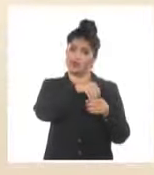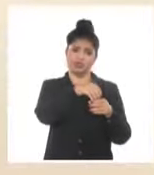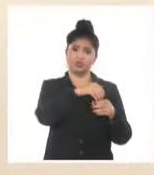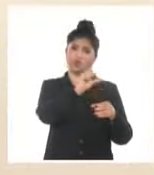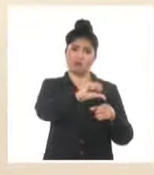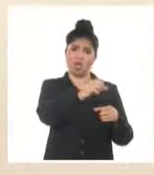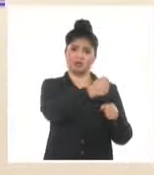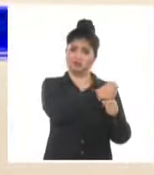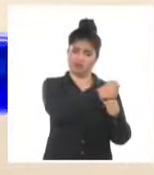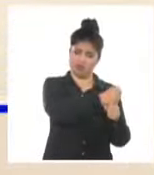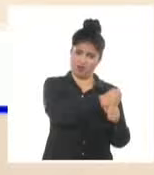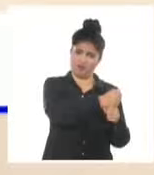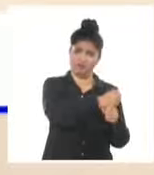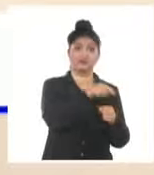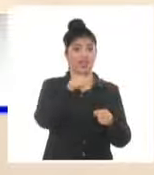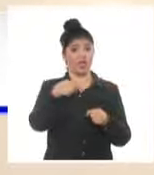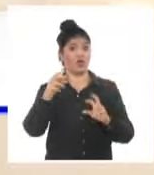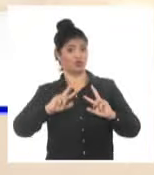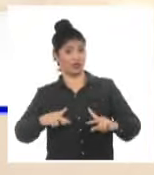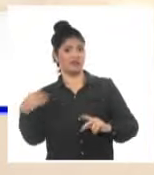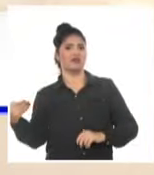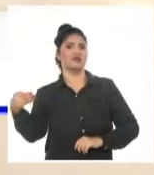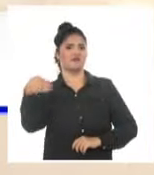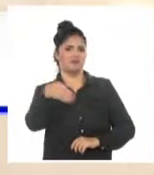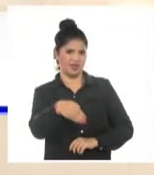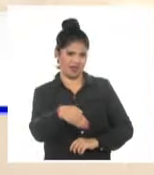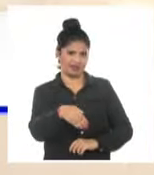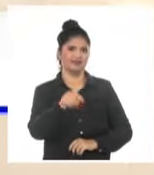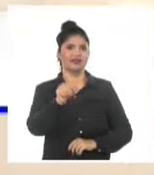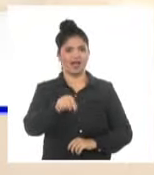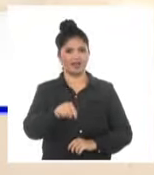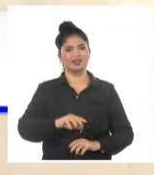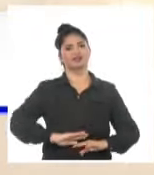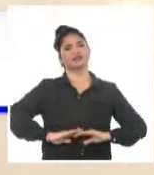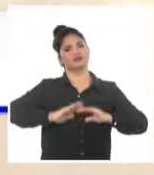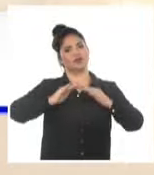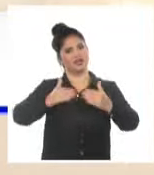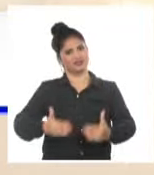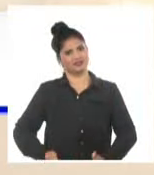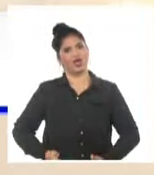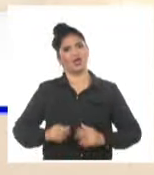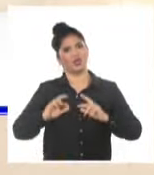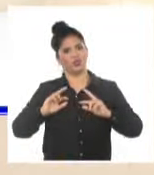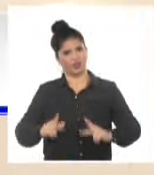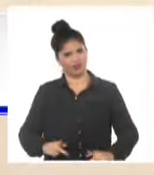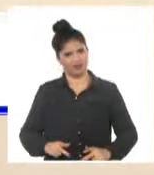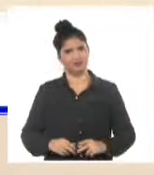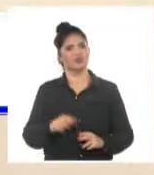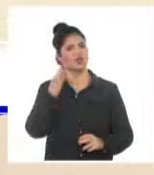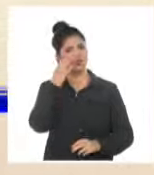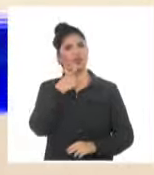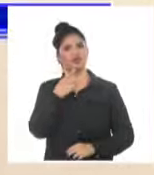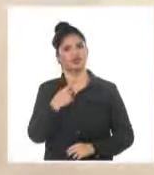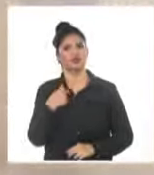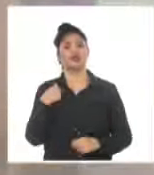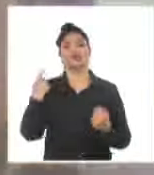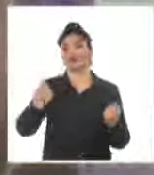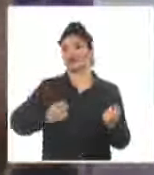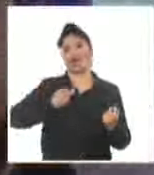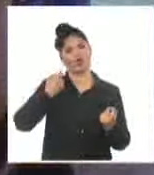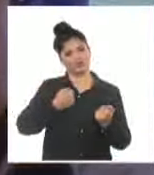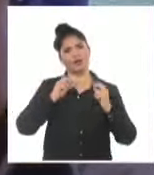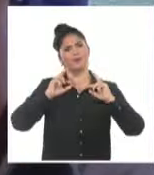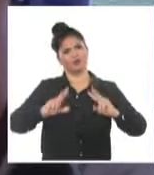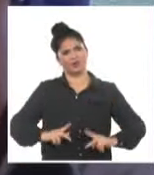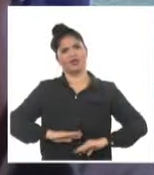mucho tiempo y a pesar del miedo y todas las cosas que han pasado, uno lucha por lo que quiere y eso es lo que estamos haciendo.